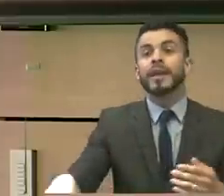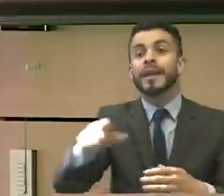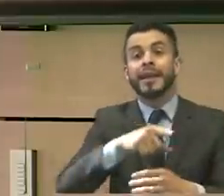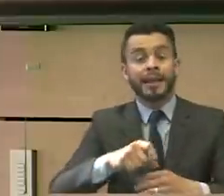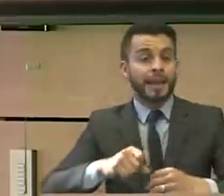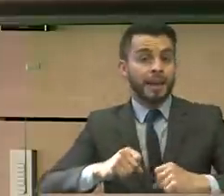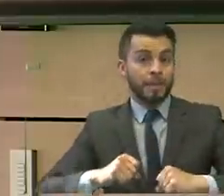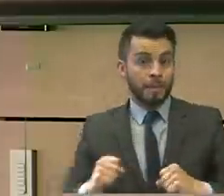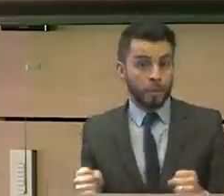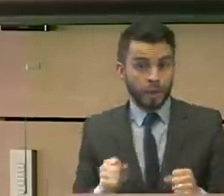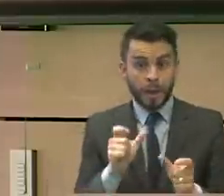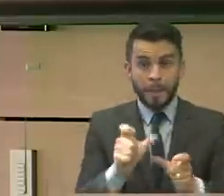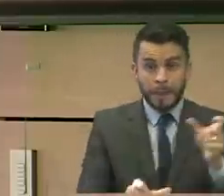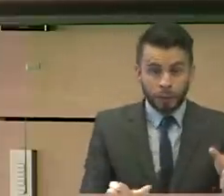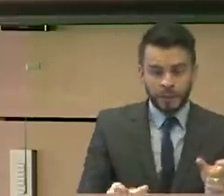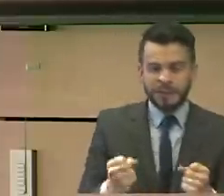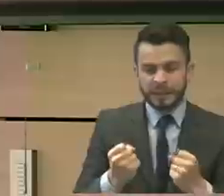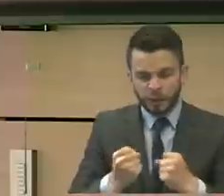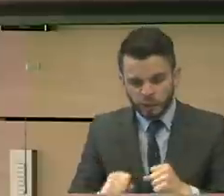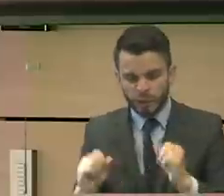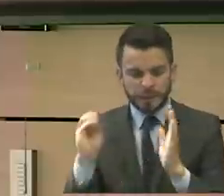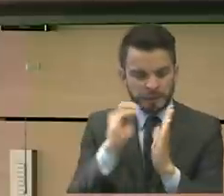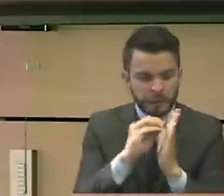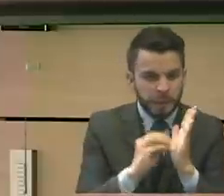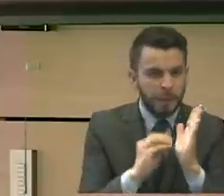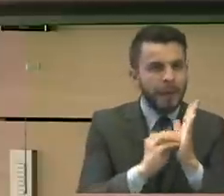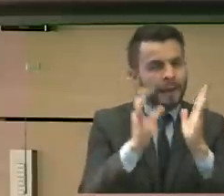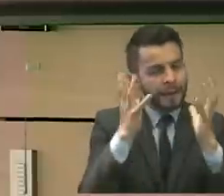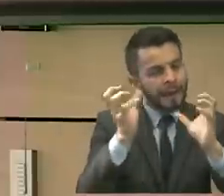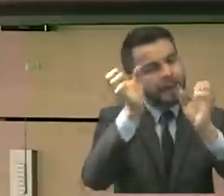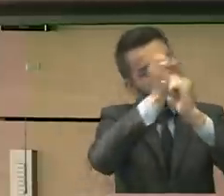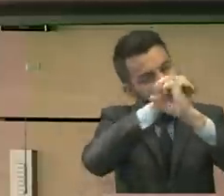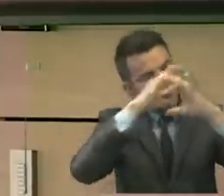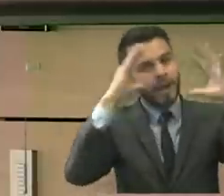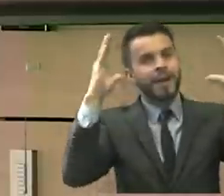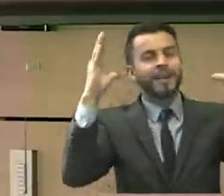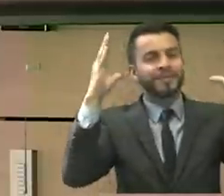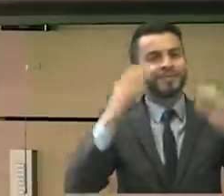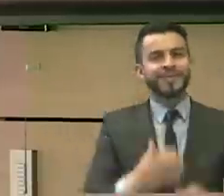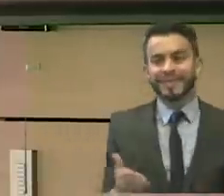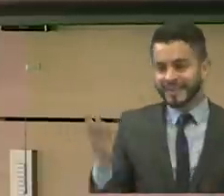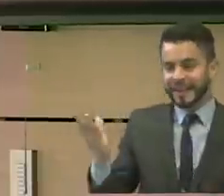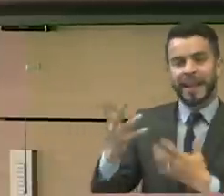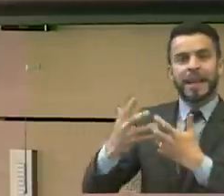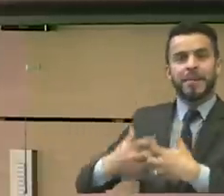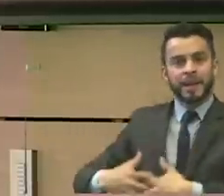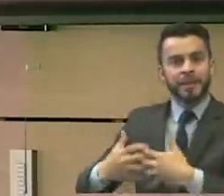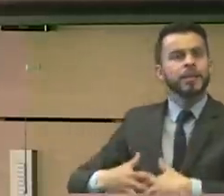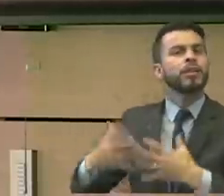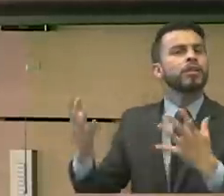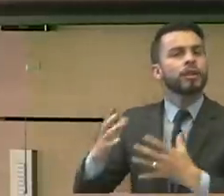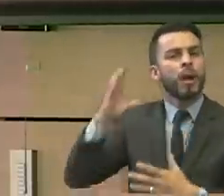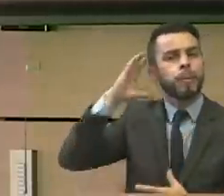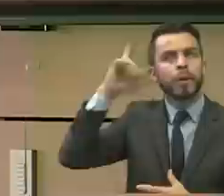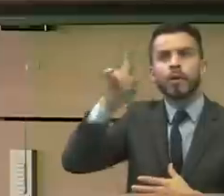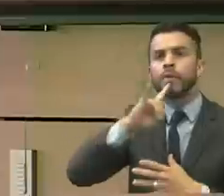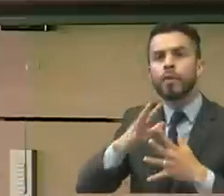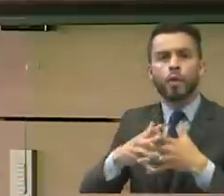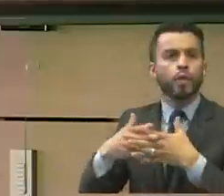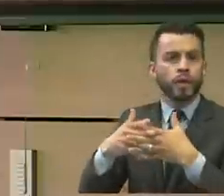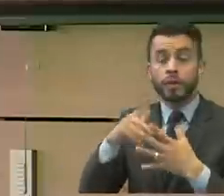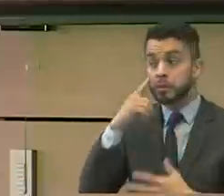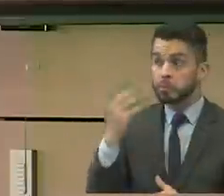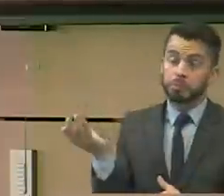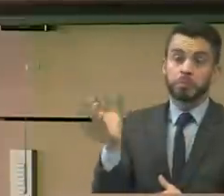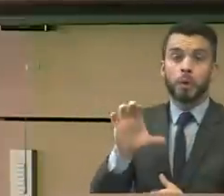en este esfuerzo por construir la visión del Corredor Verde. La firma Yale, desde San Francisco, envían este corto